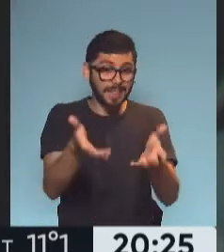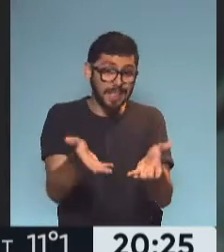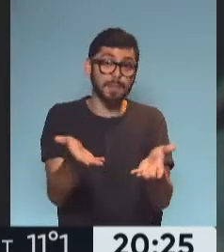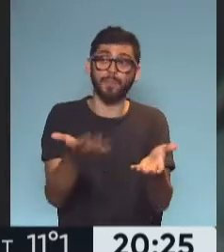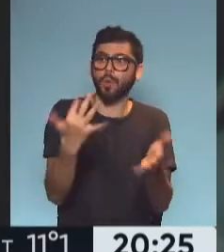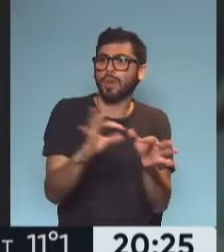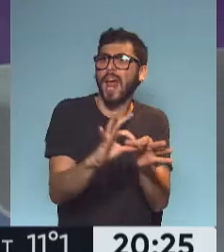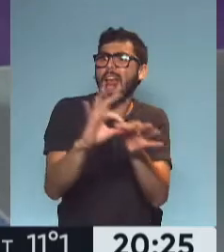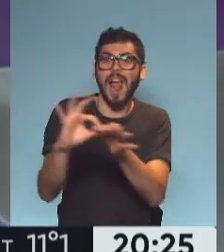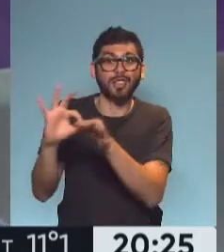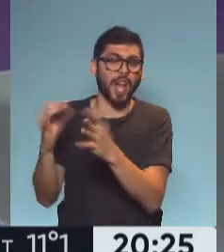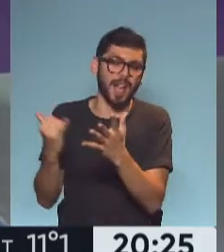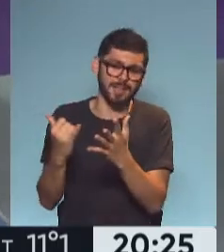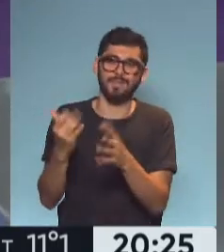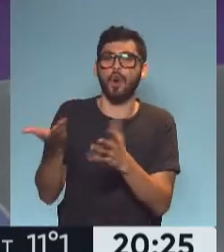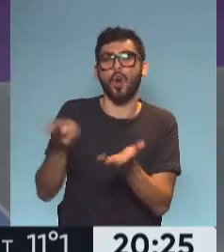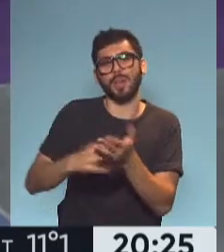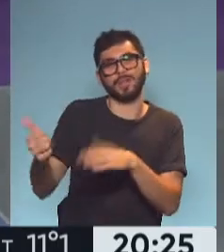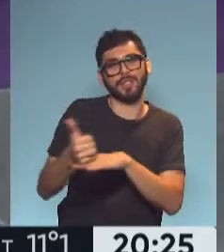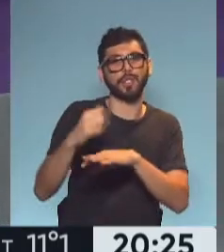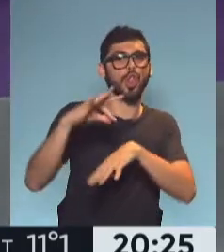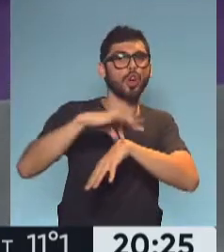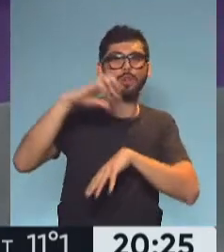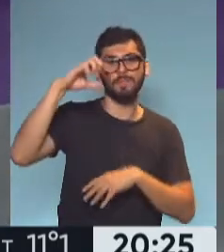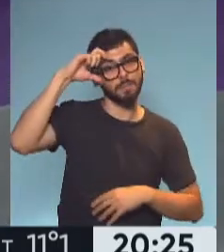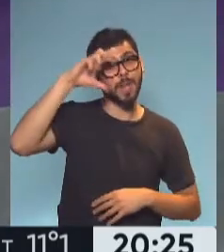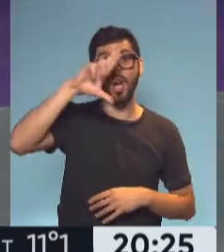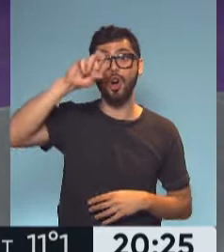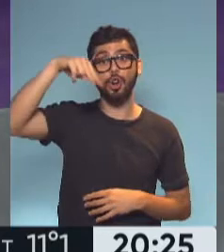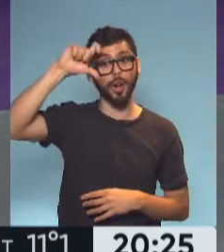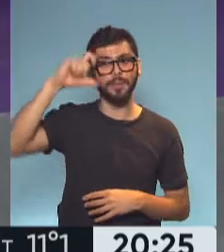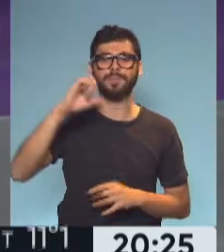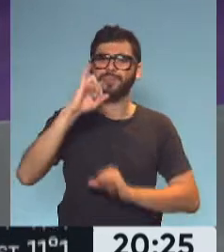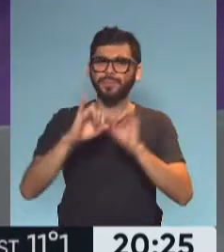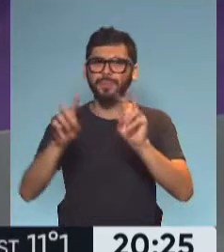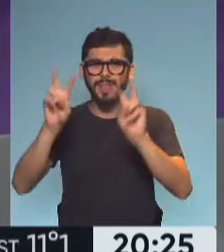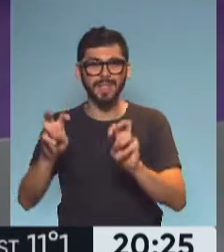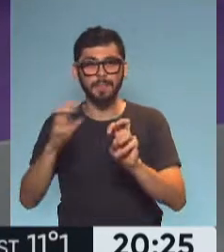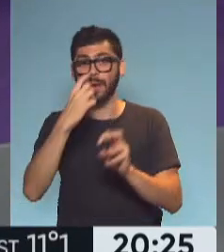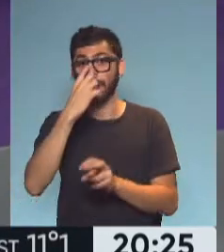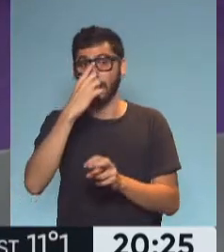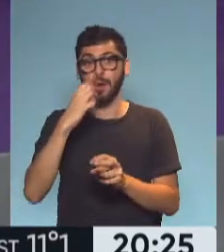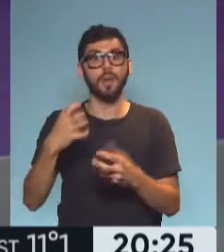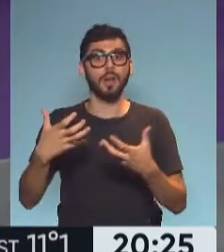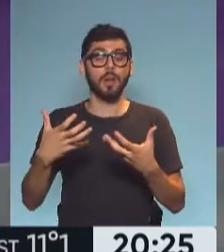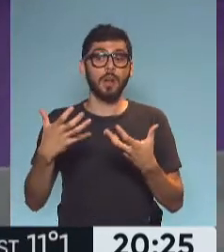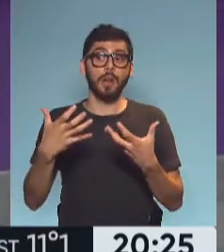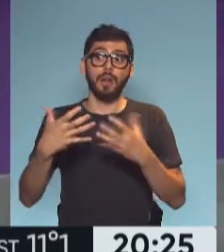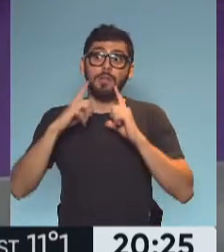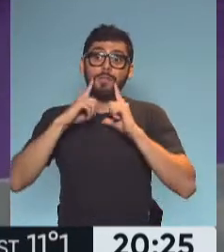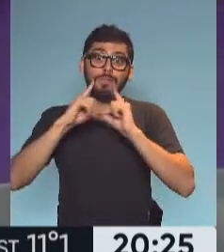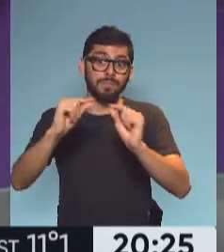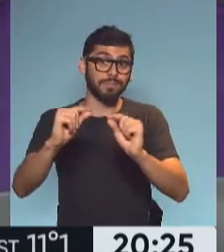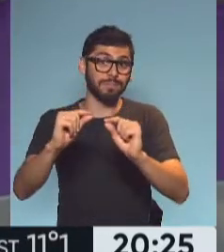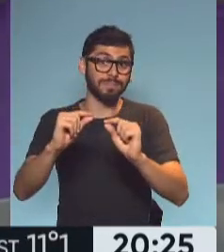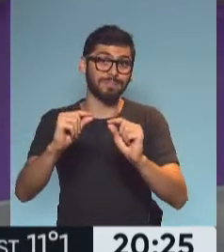todo, doctor Sergio Perrone nuevamente con nosotros, vamos a traer este tema, lo enlazamos con la protesta de los docentes porteños, porque acá está